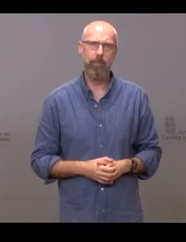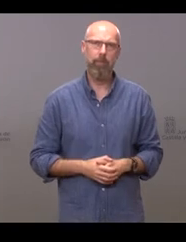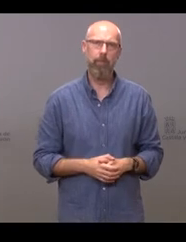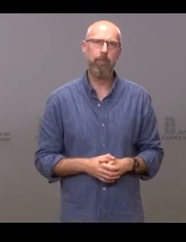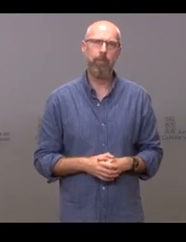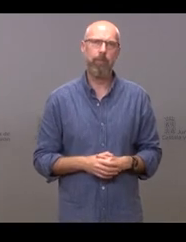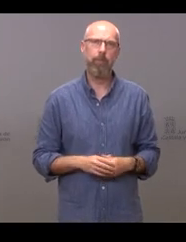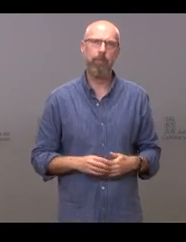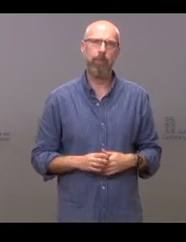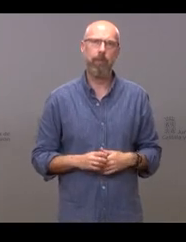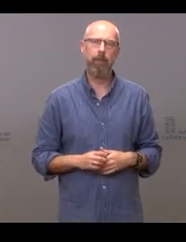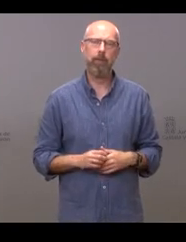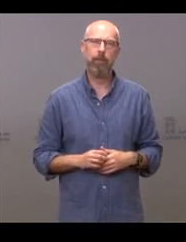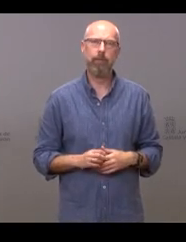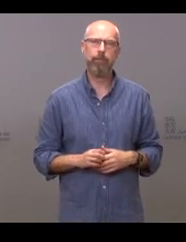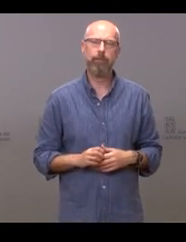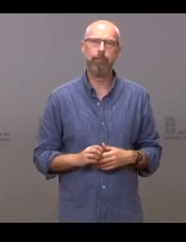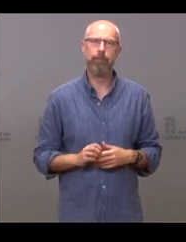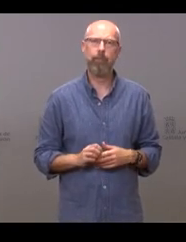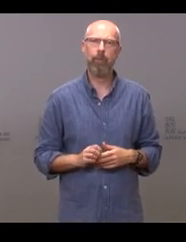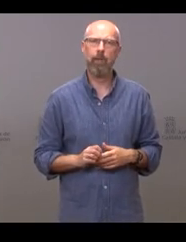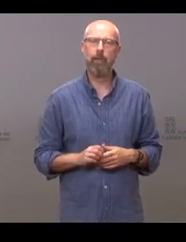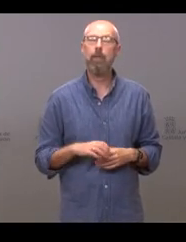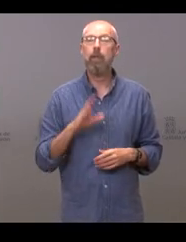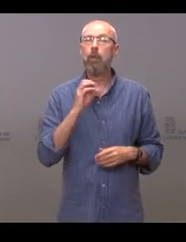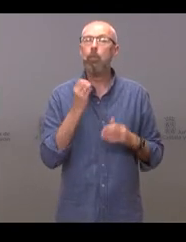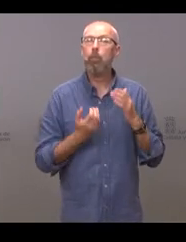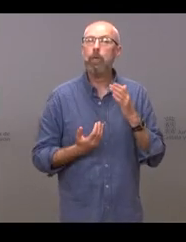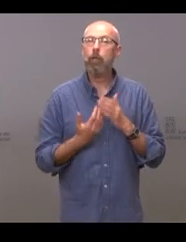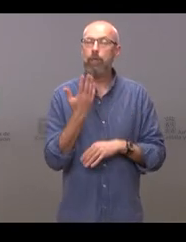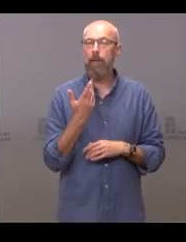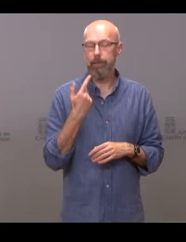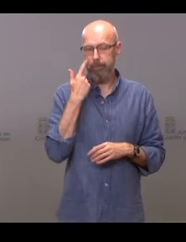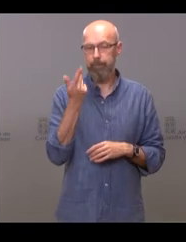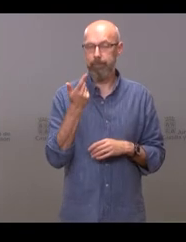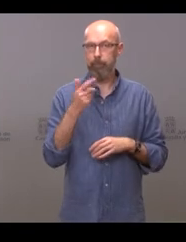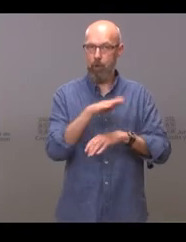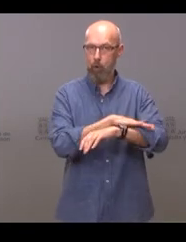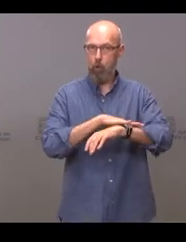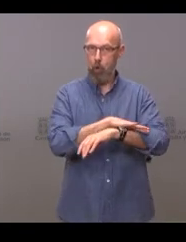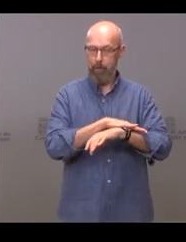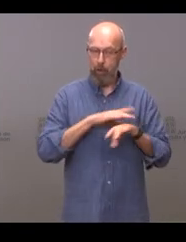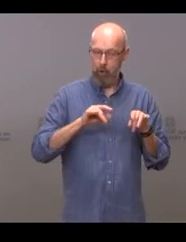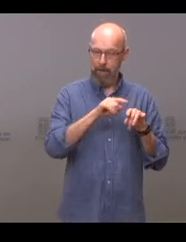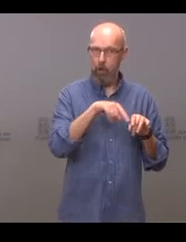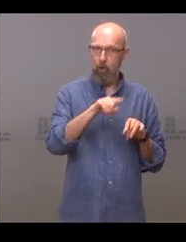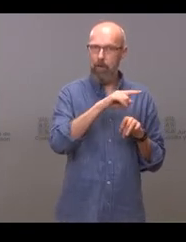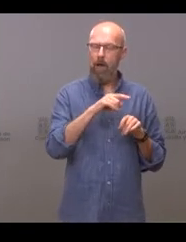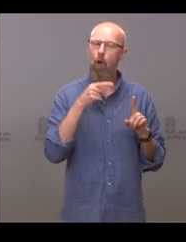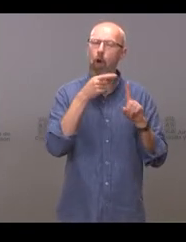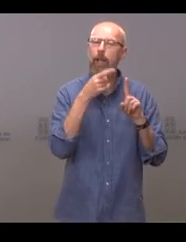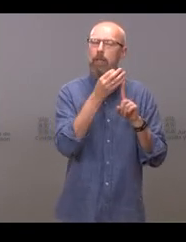sí bueno buenos días uno de los objetivos del gobierno regional fue abrir el diálogo social